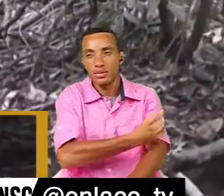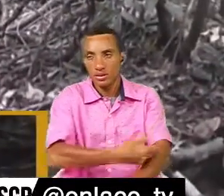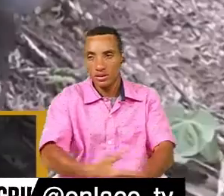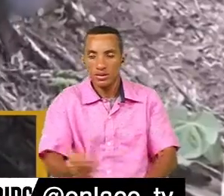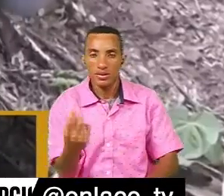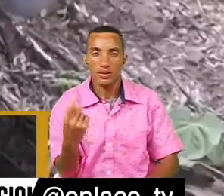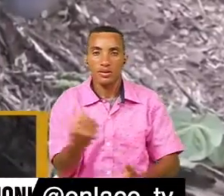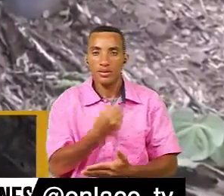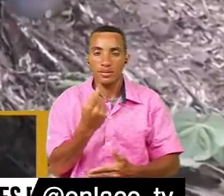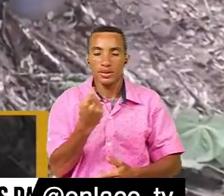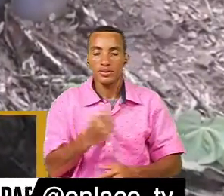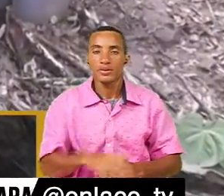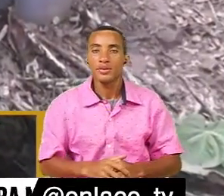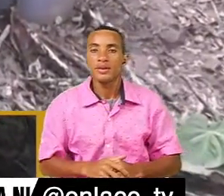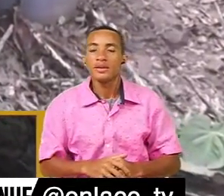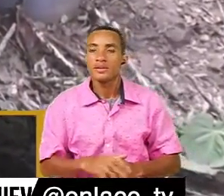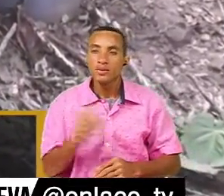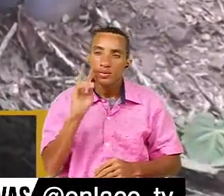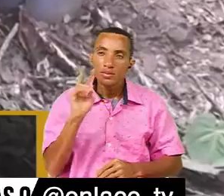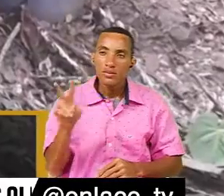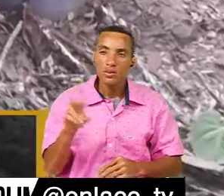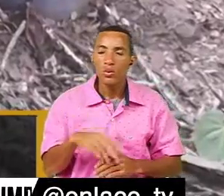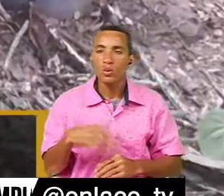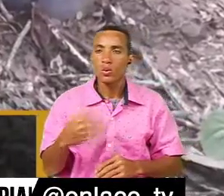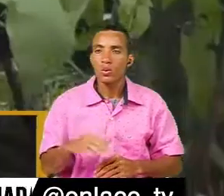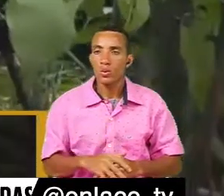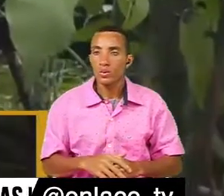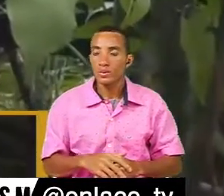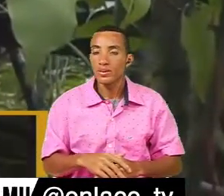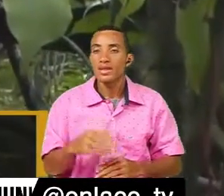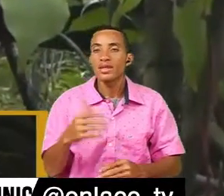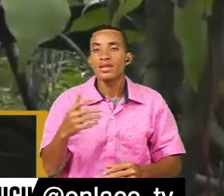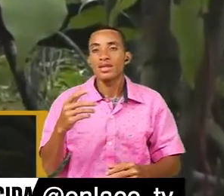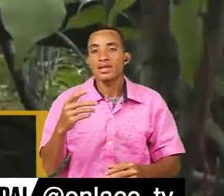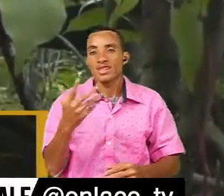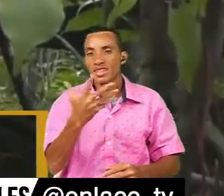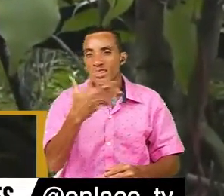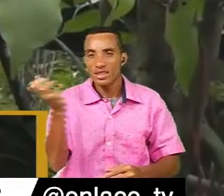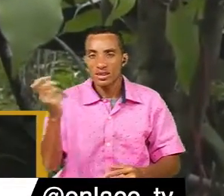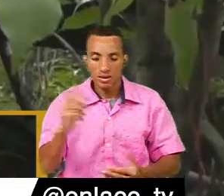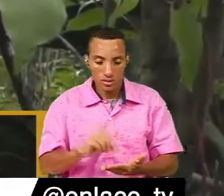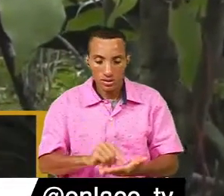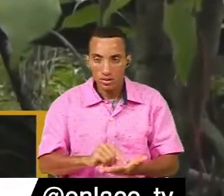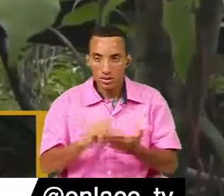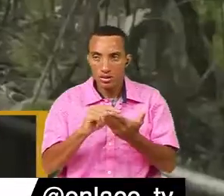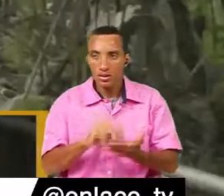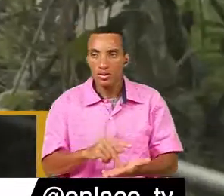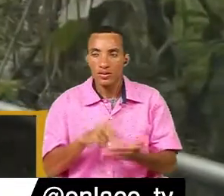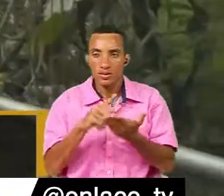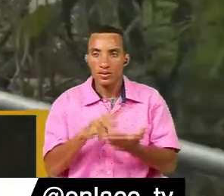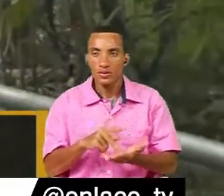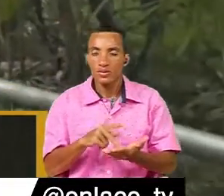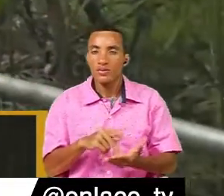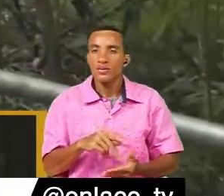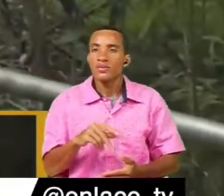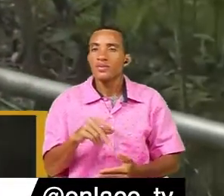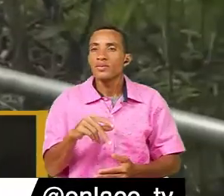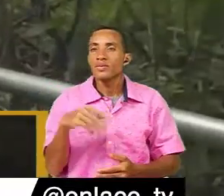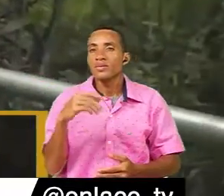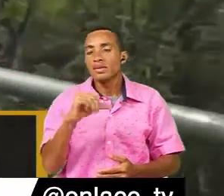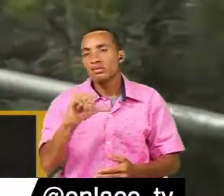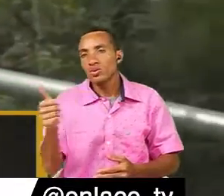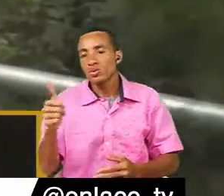laboratorios se encontró 500 kilos del alcaloide, asimismo insumos líquidos y sólidos,